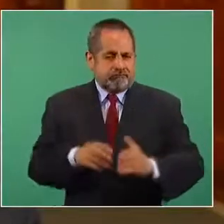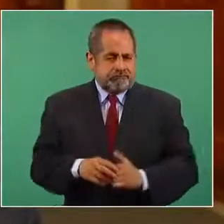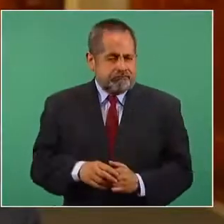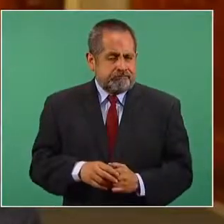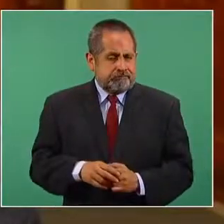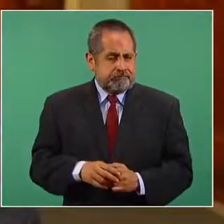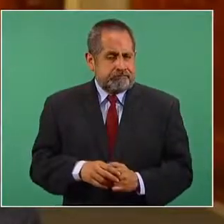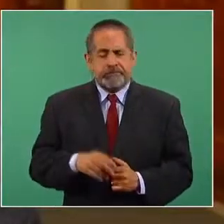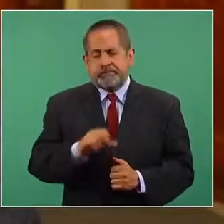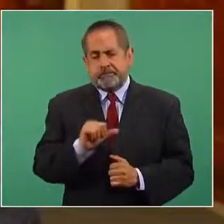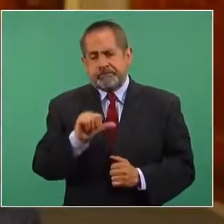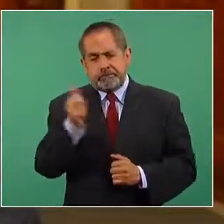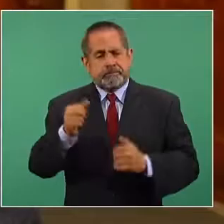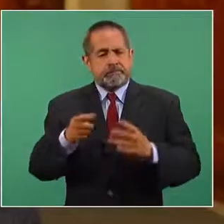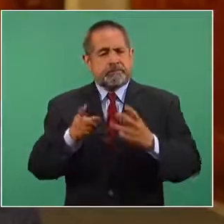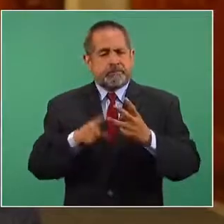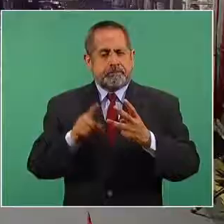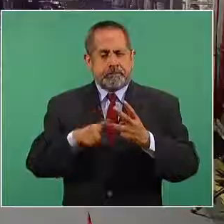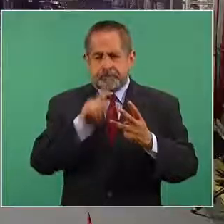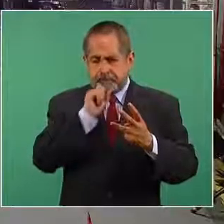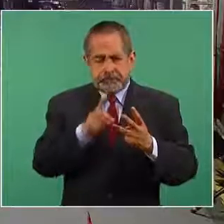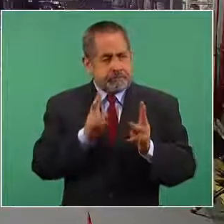También